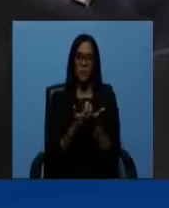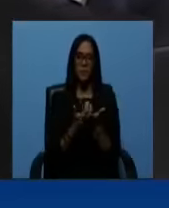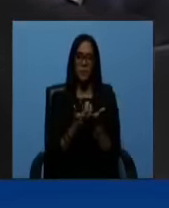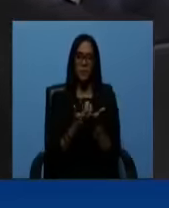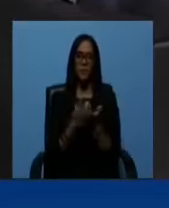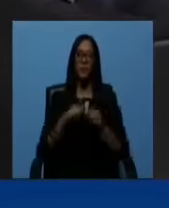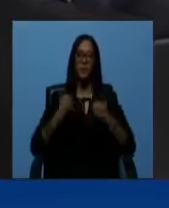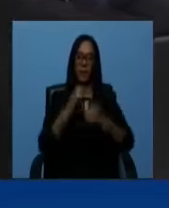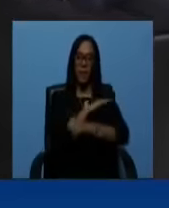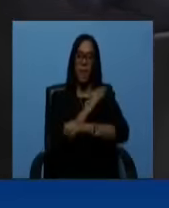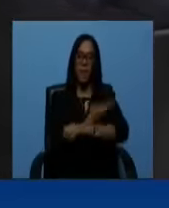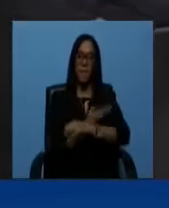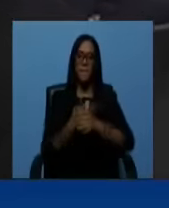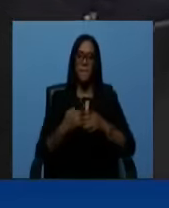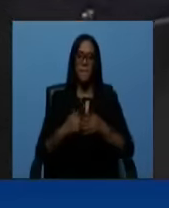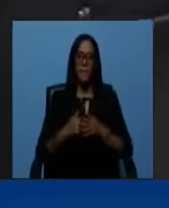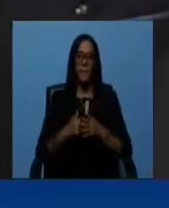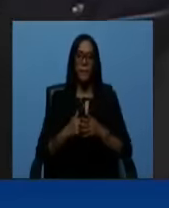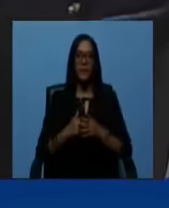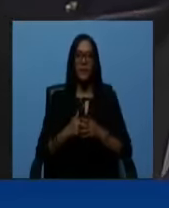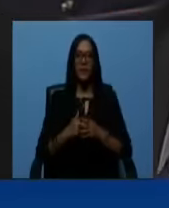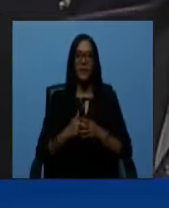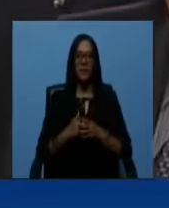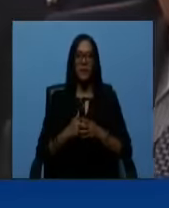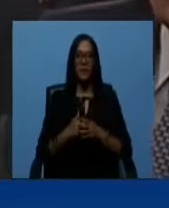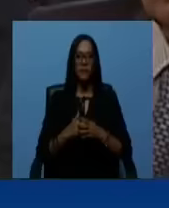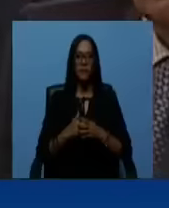más fortalecida.